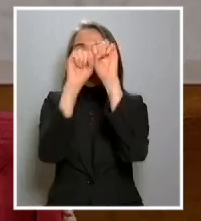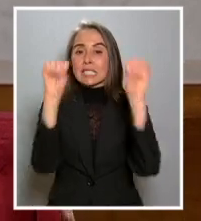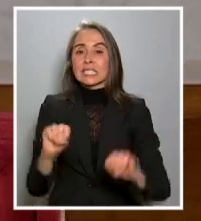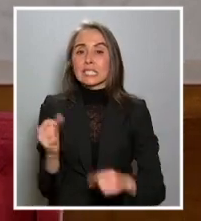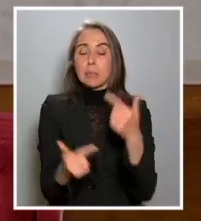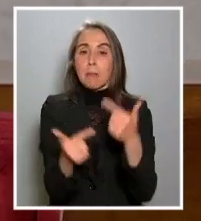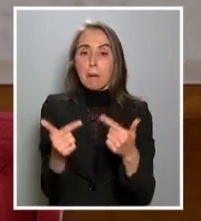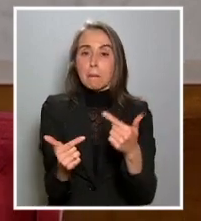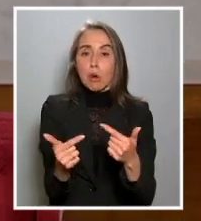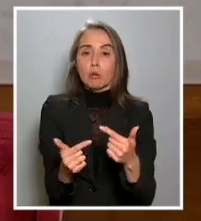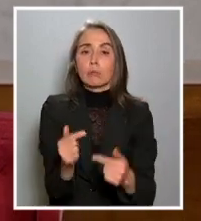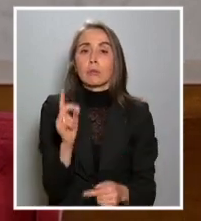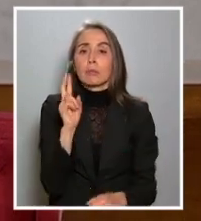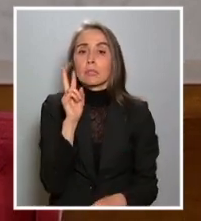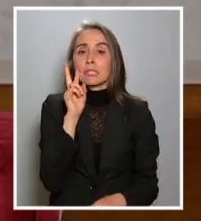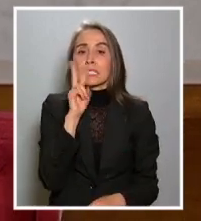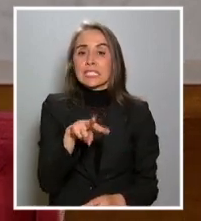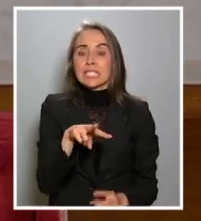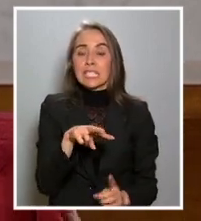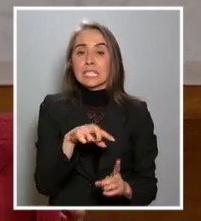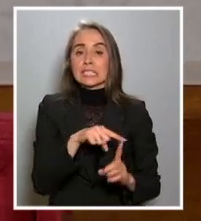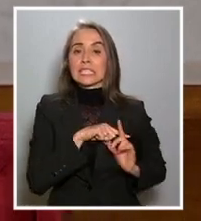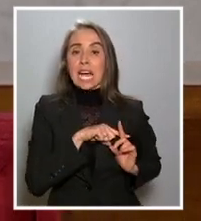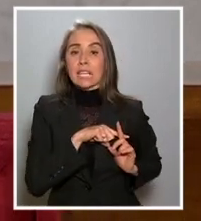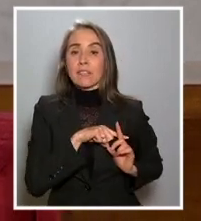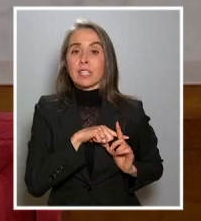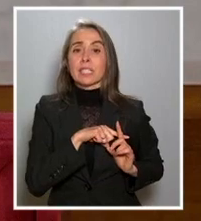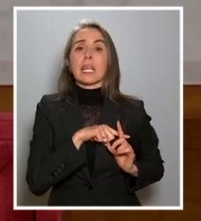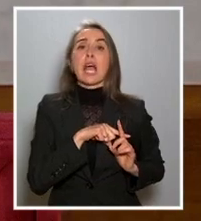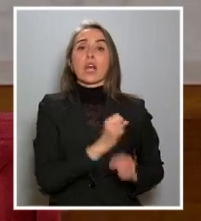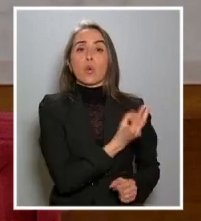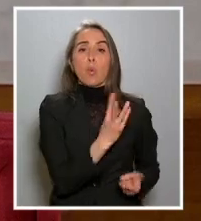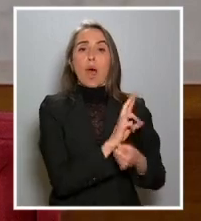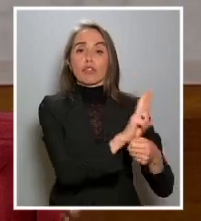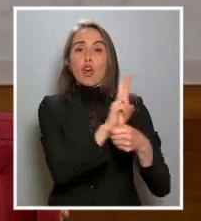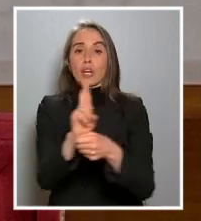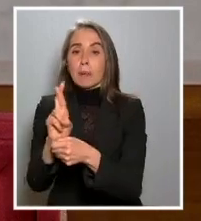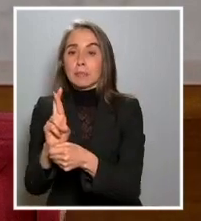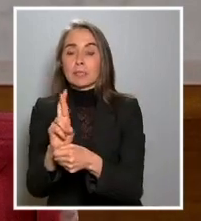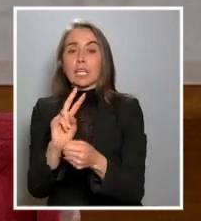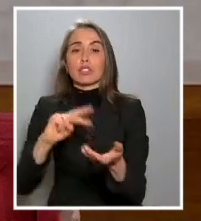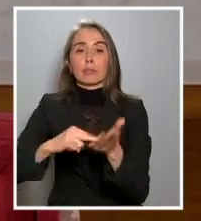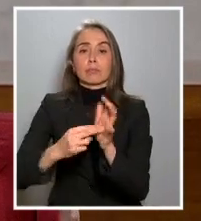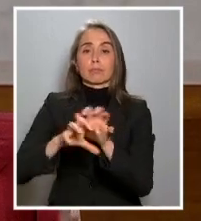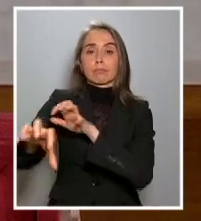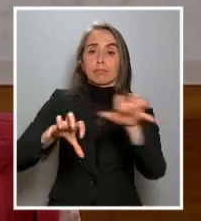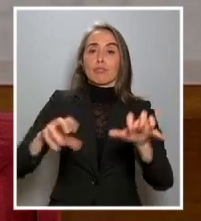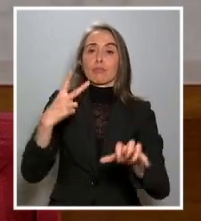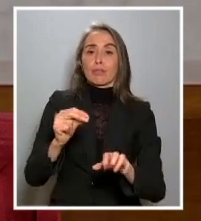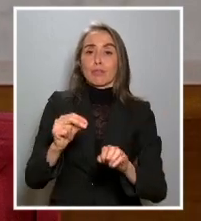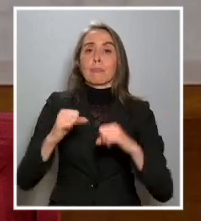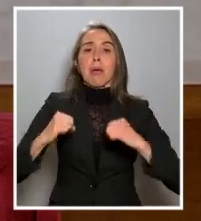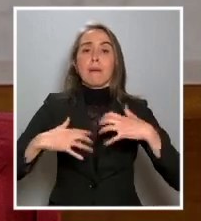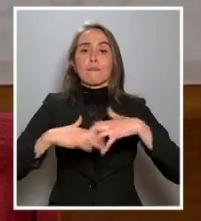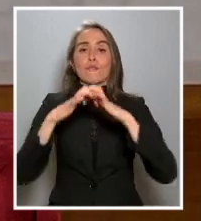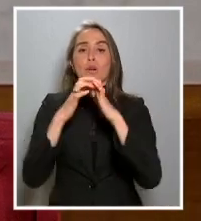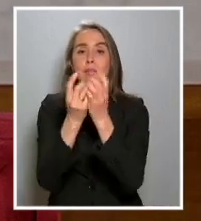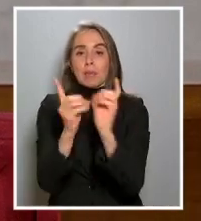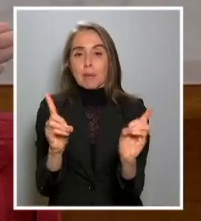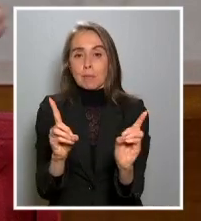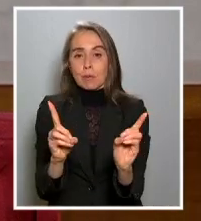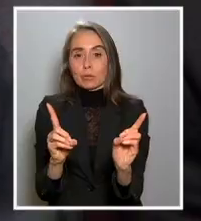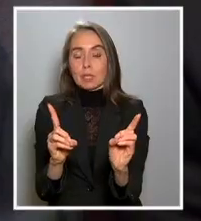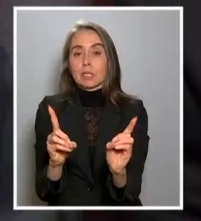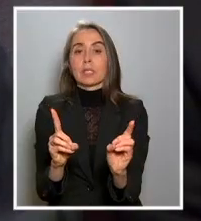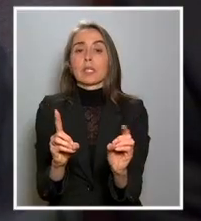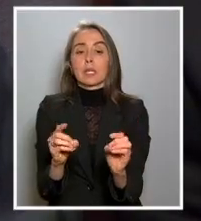que, sin sacrificar representatividad, evite fragmentación y fortalezca la democracia.